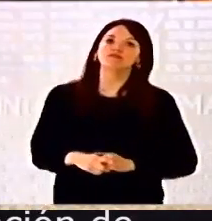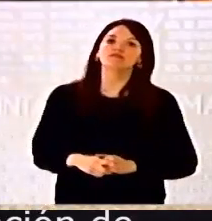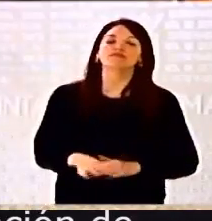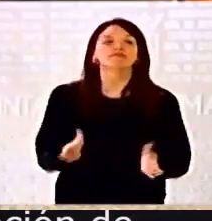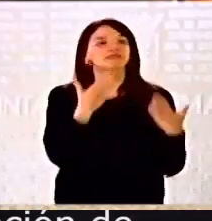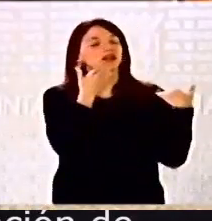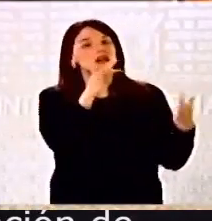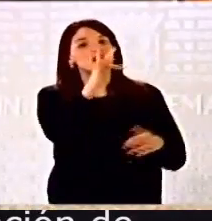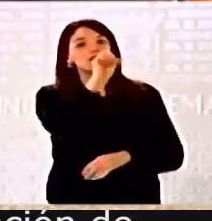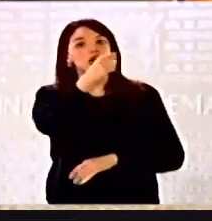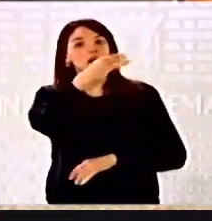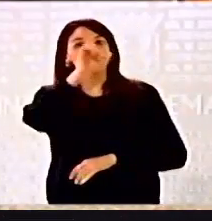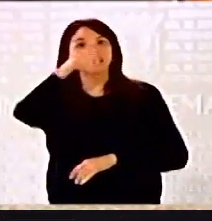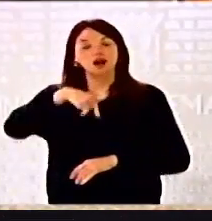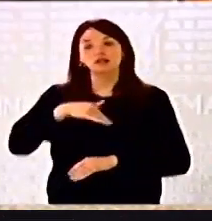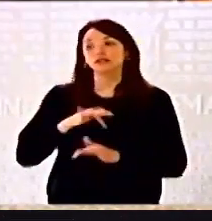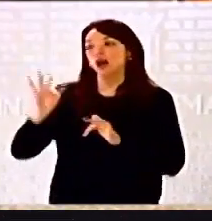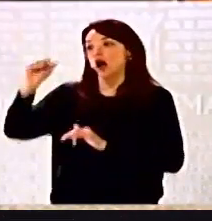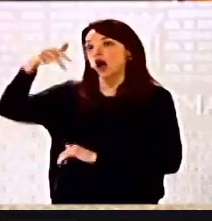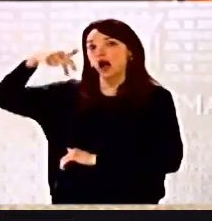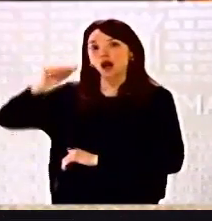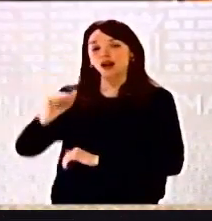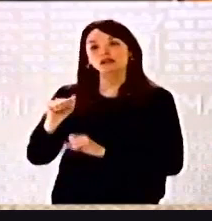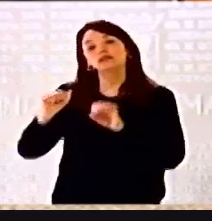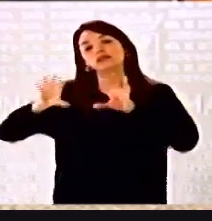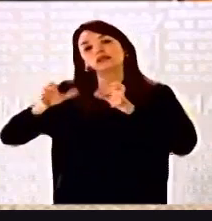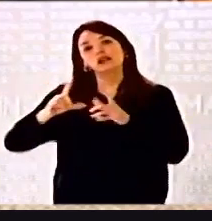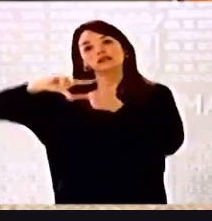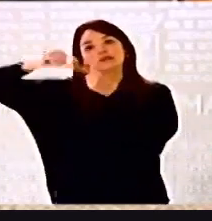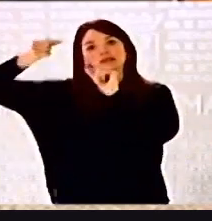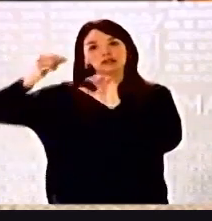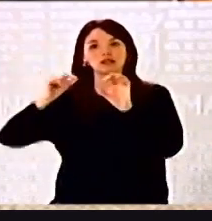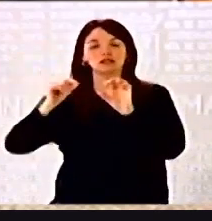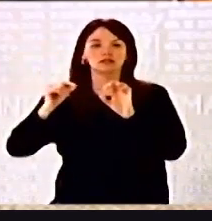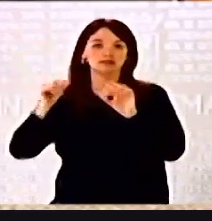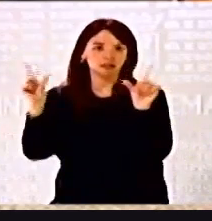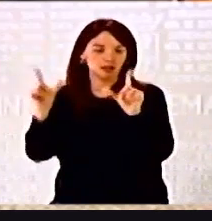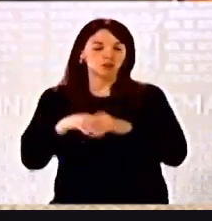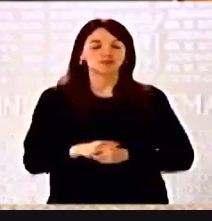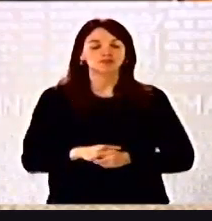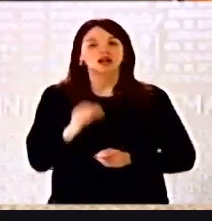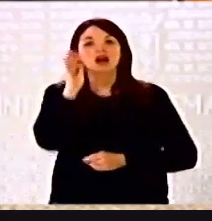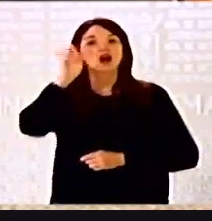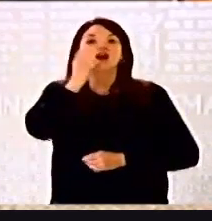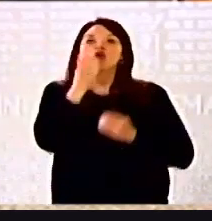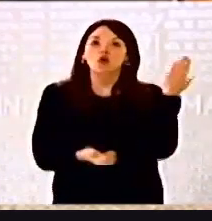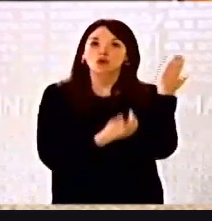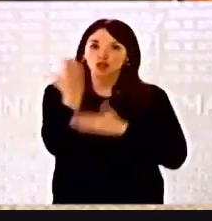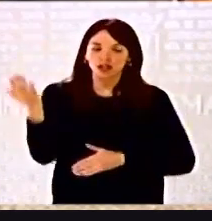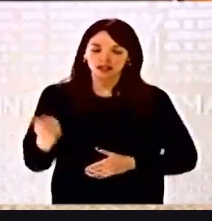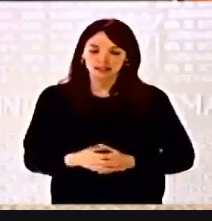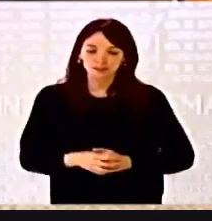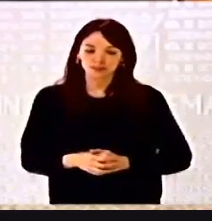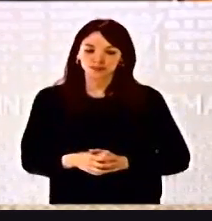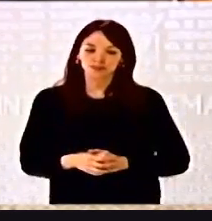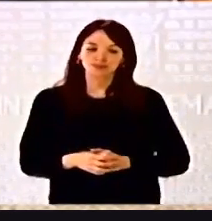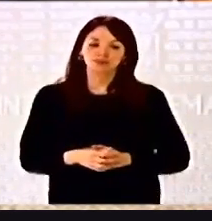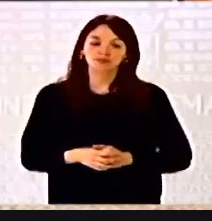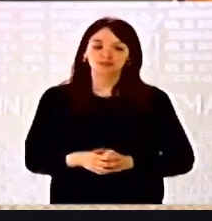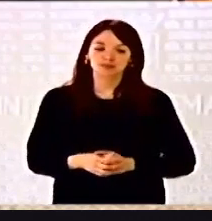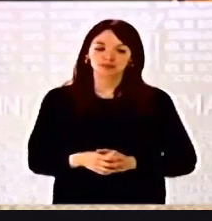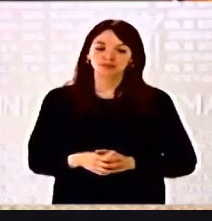Muchas gracias, Fabián. Ana Grajera, de Canal Extremadura Radio. Hola, buenos días. Se ha